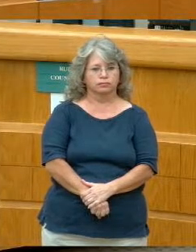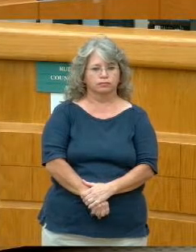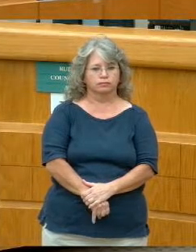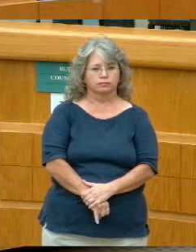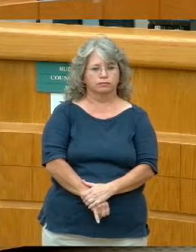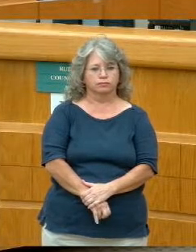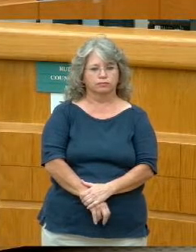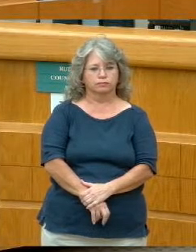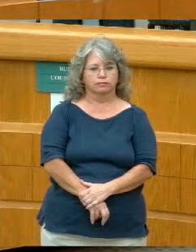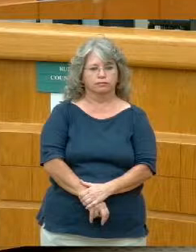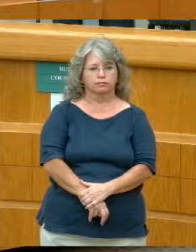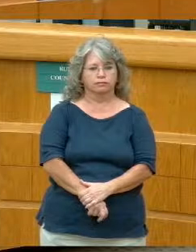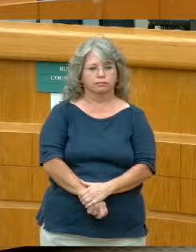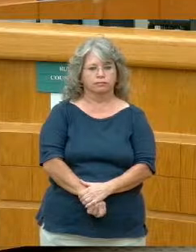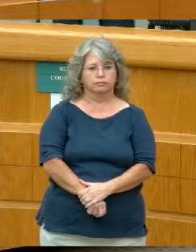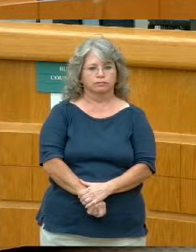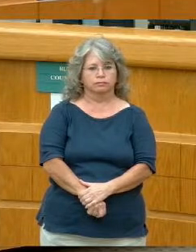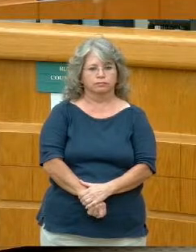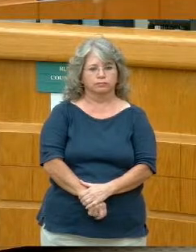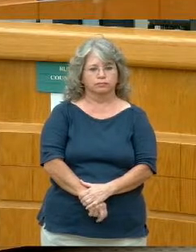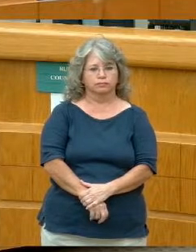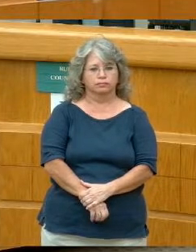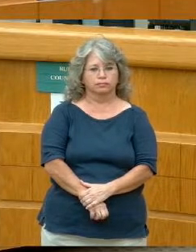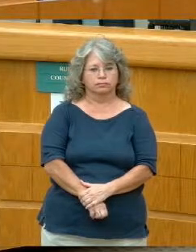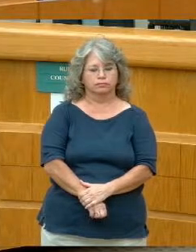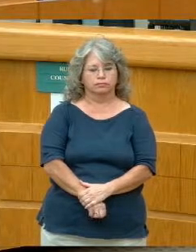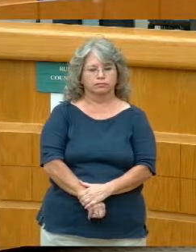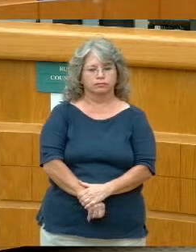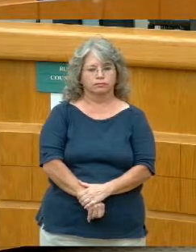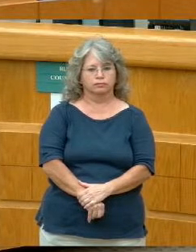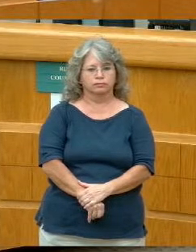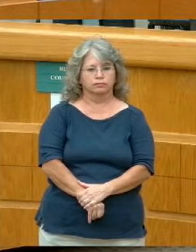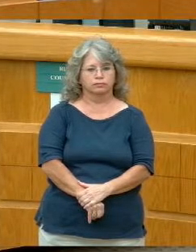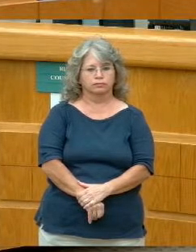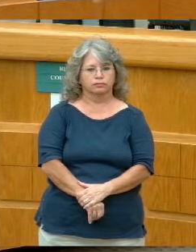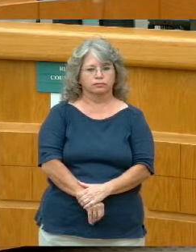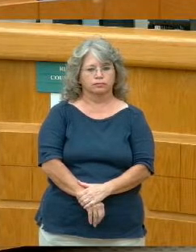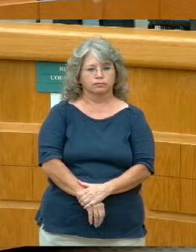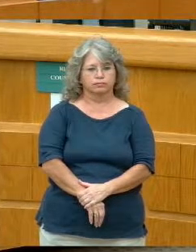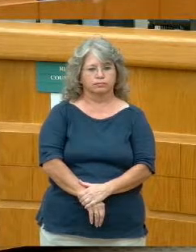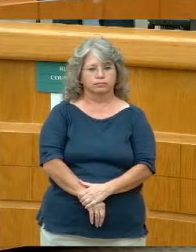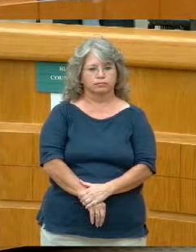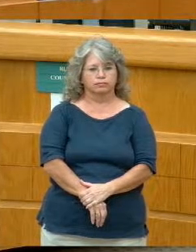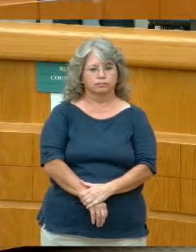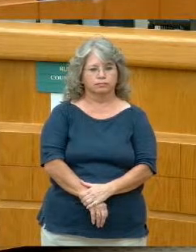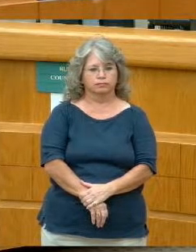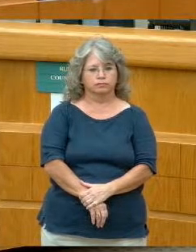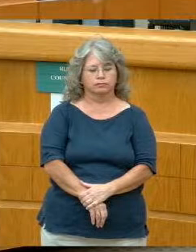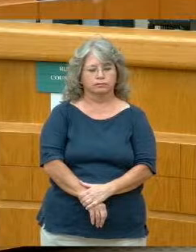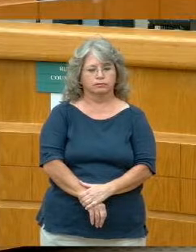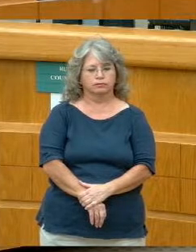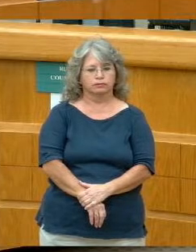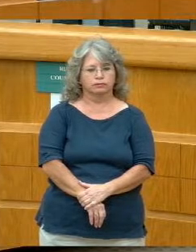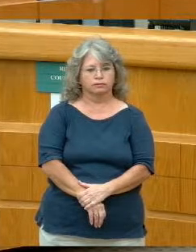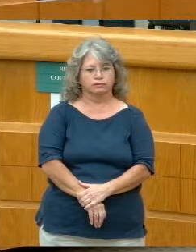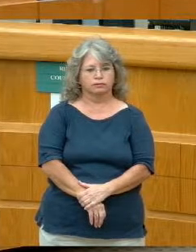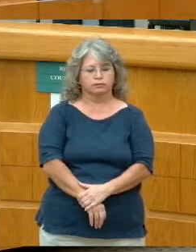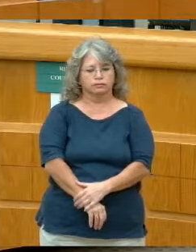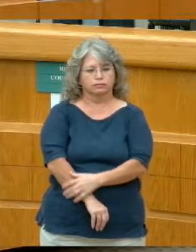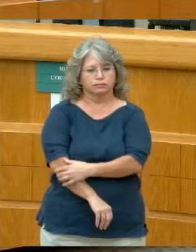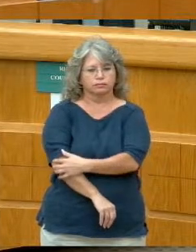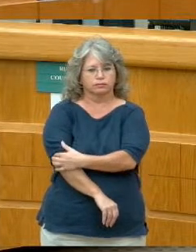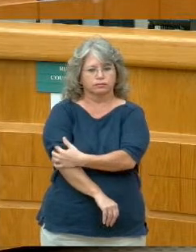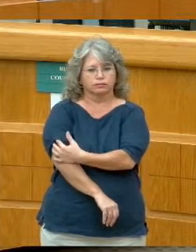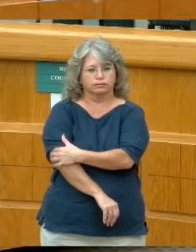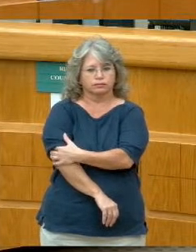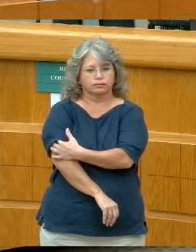realidad va a depender de nosotros, basado en las medidas de prevención que usted tome. Las estaciones climáticas pueden cambiar el radio de transmisión y una